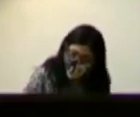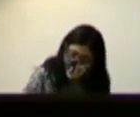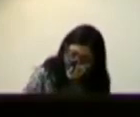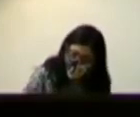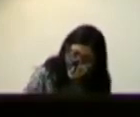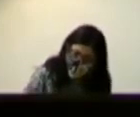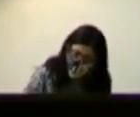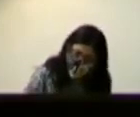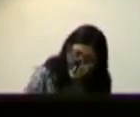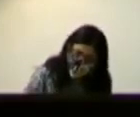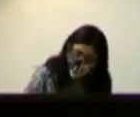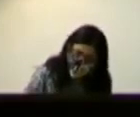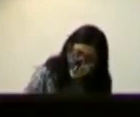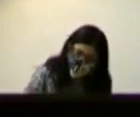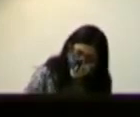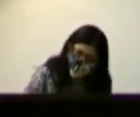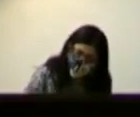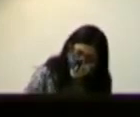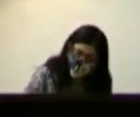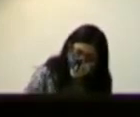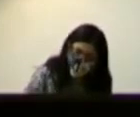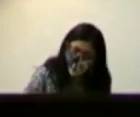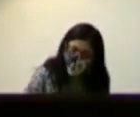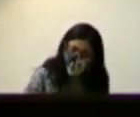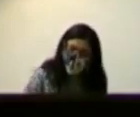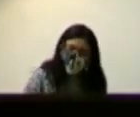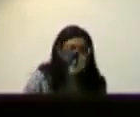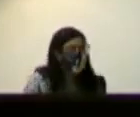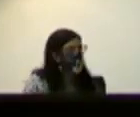los jefes de planta, viene también subiendo